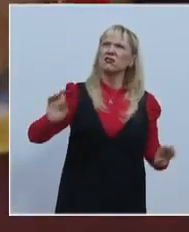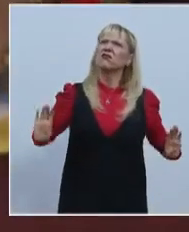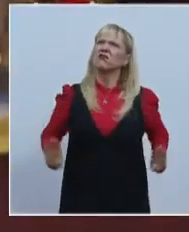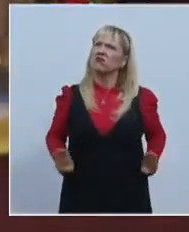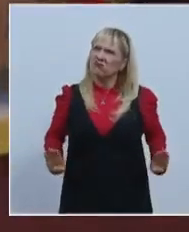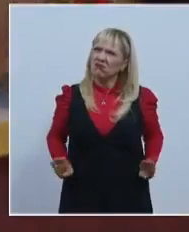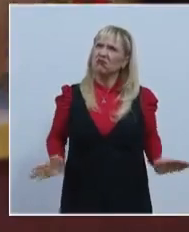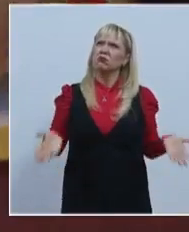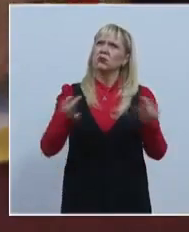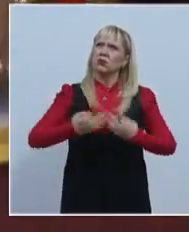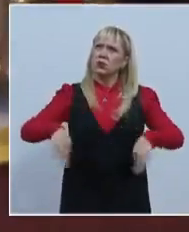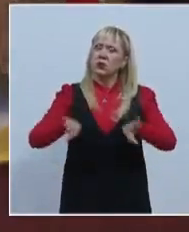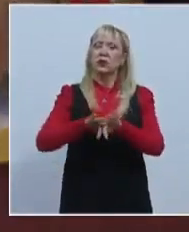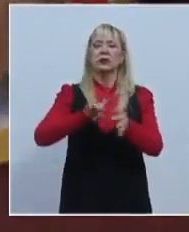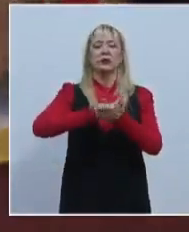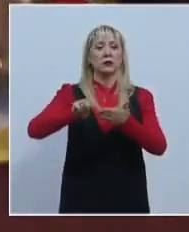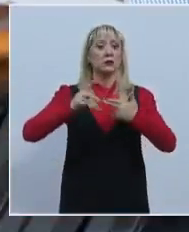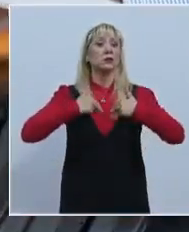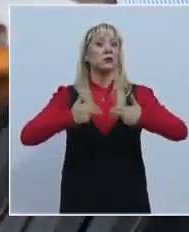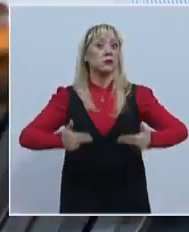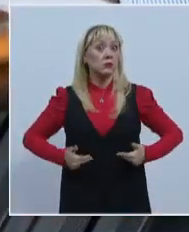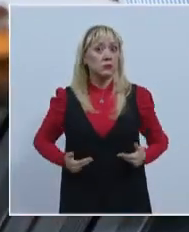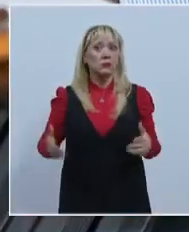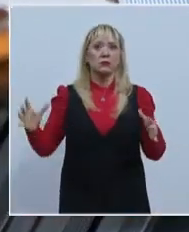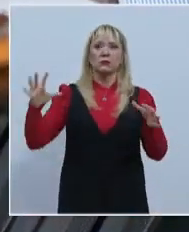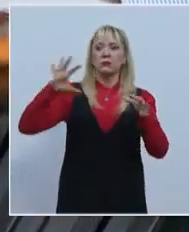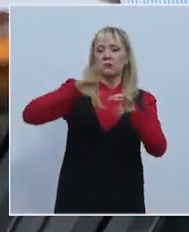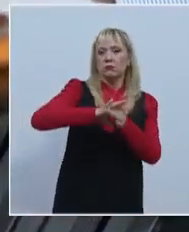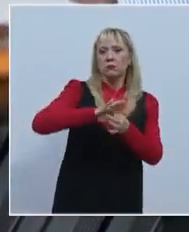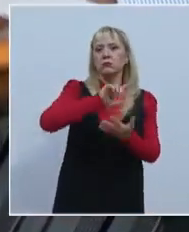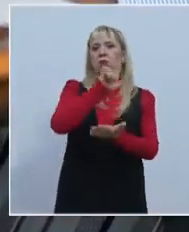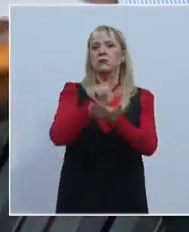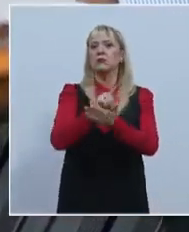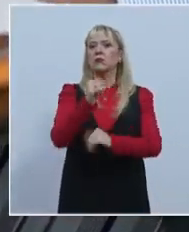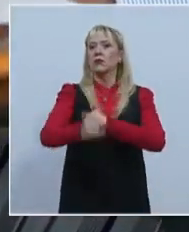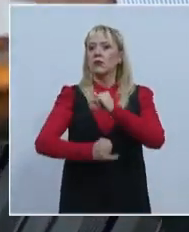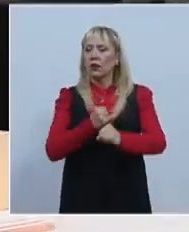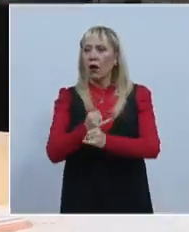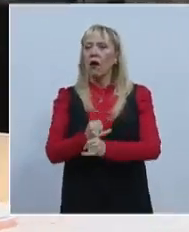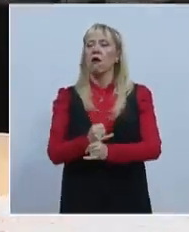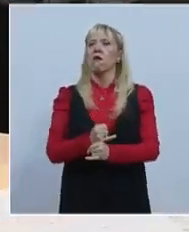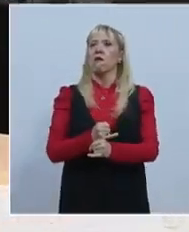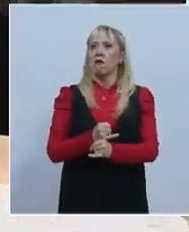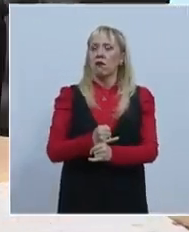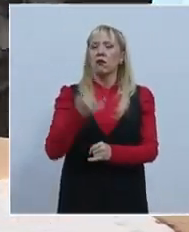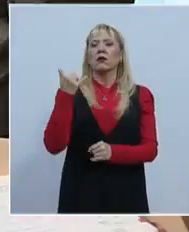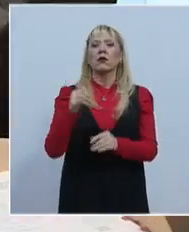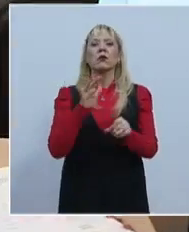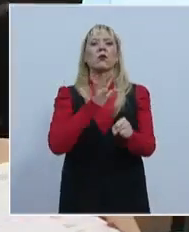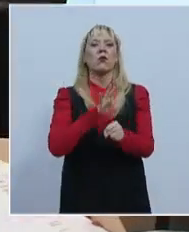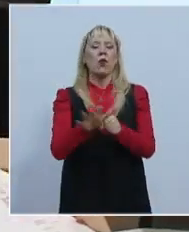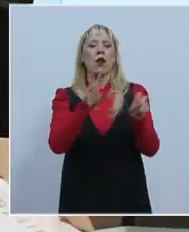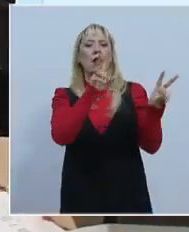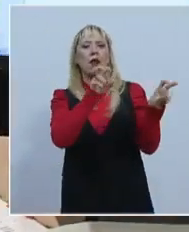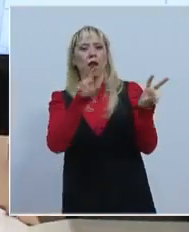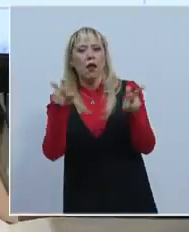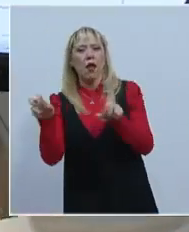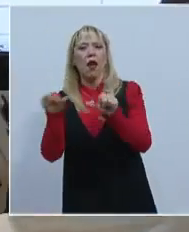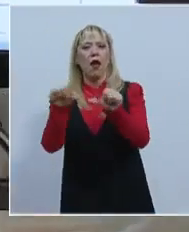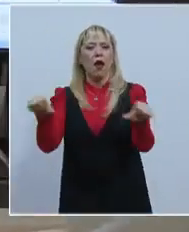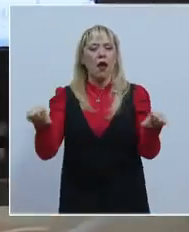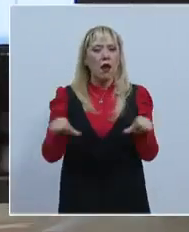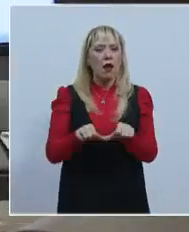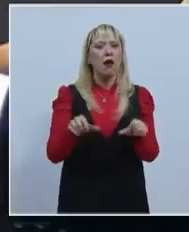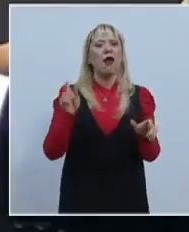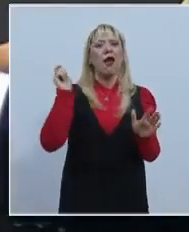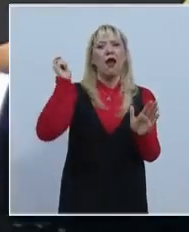y relevancia de los derechos humanos, su vinculación con los tratados internacionales, así como las modalidades, criterios y principios de